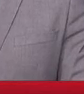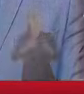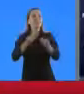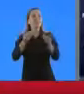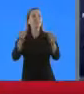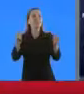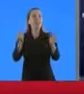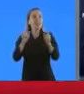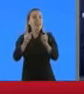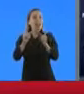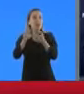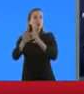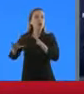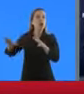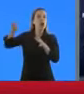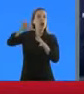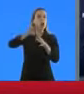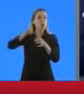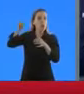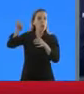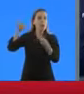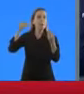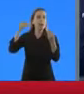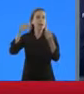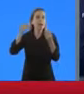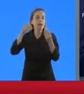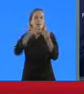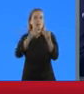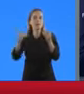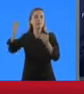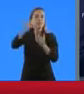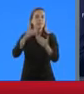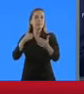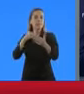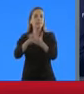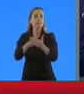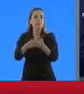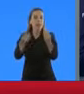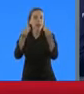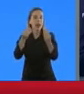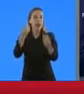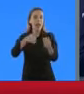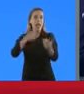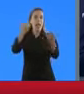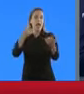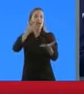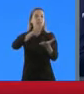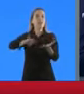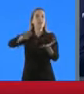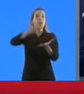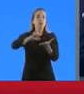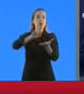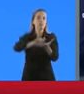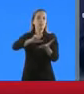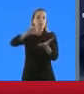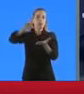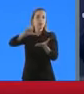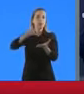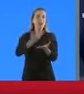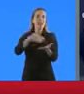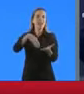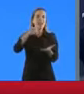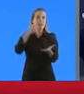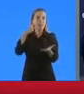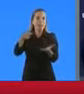de Massa es juntar dólares a como dé lugar, tratar de financiarse y hacer recortes para tener